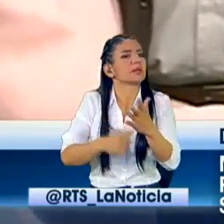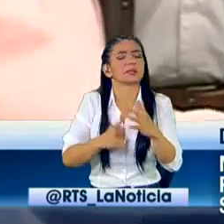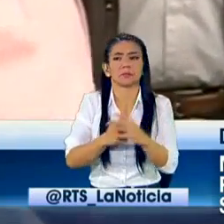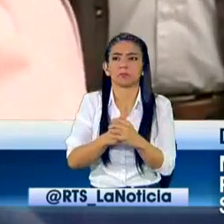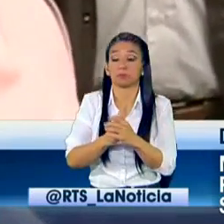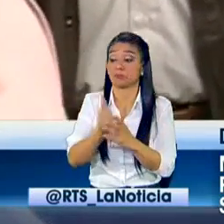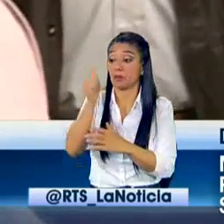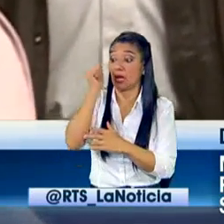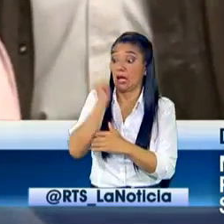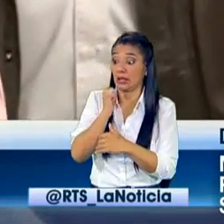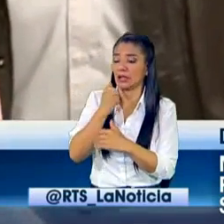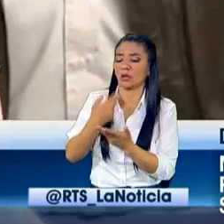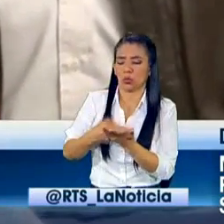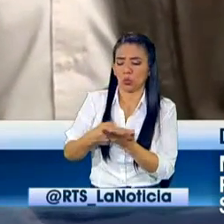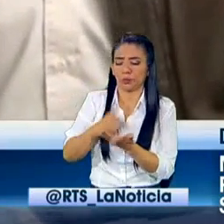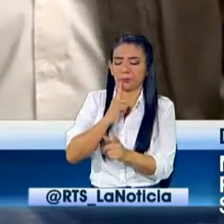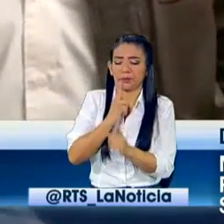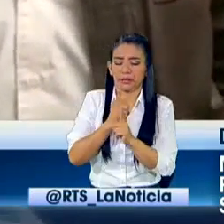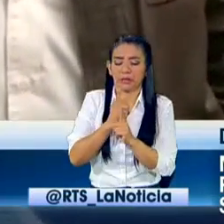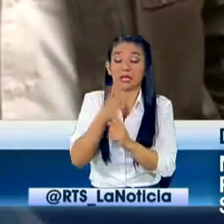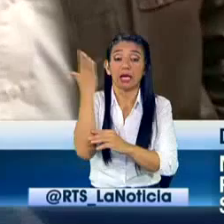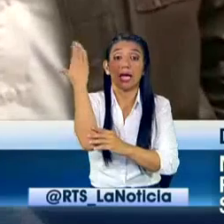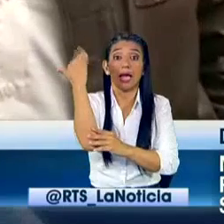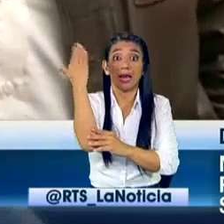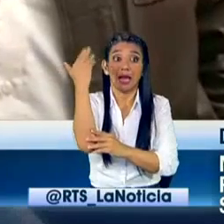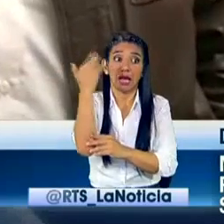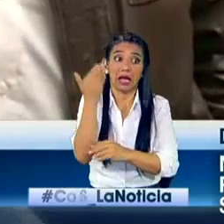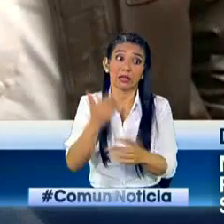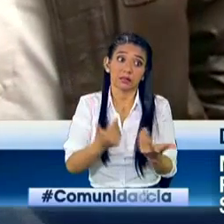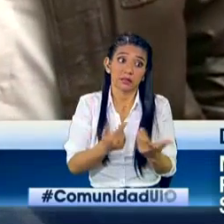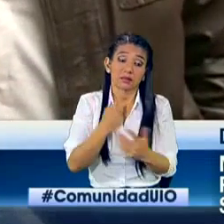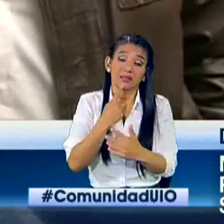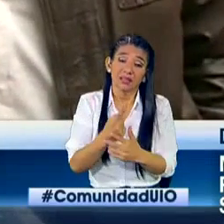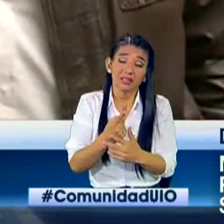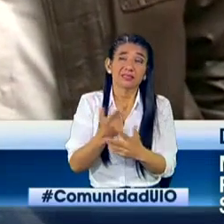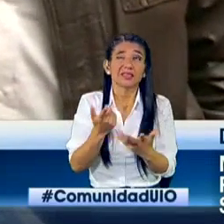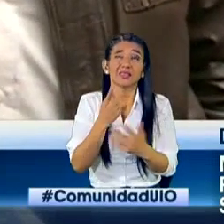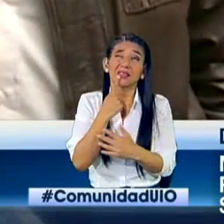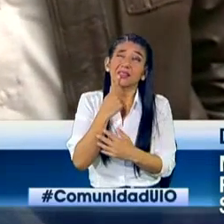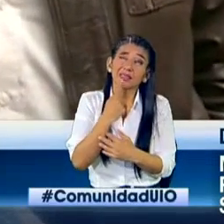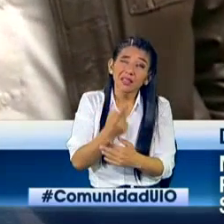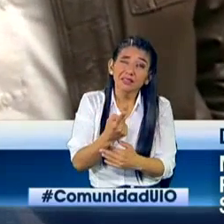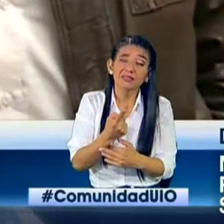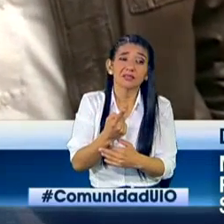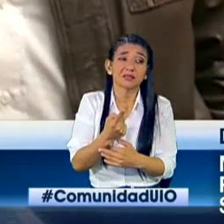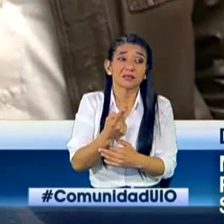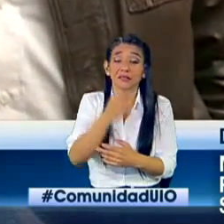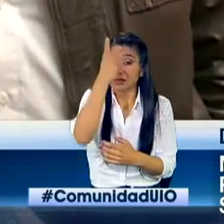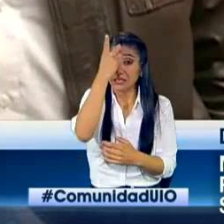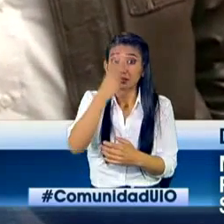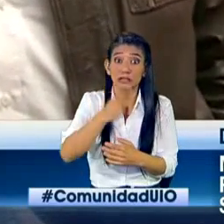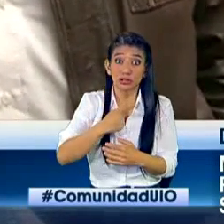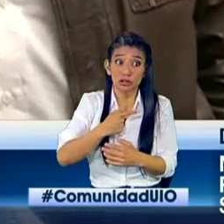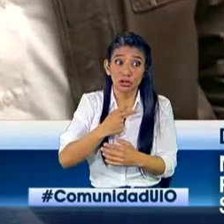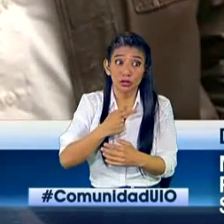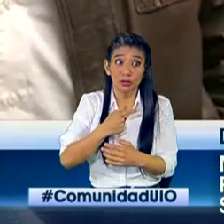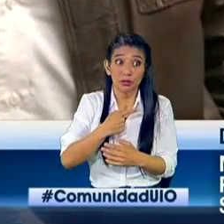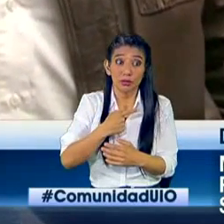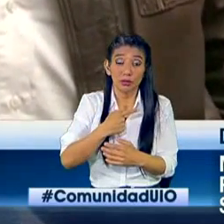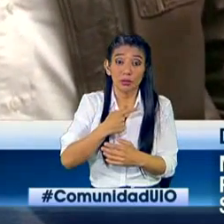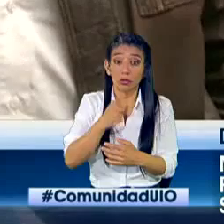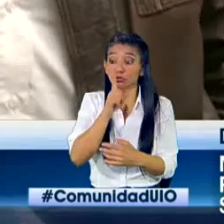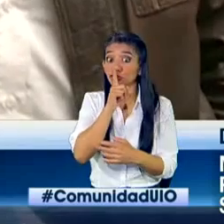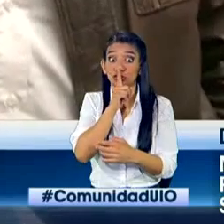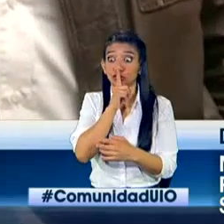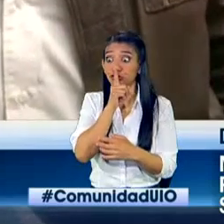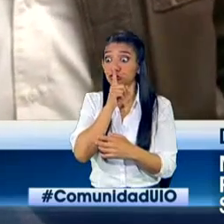las señoras trabajadoras sexuales y la comunidad. Y que el centro histórico no estamos dispuestos a que las señoras